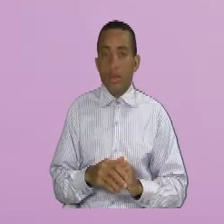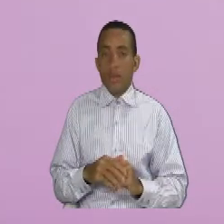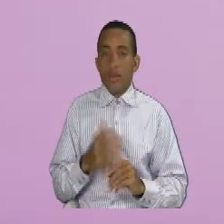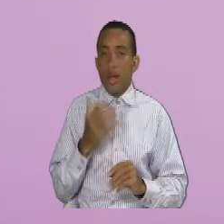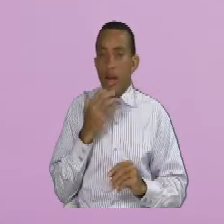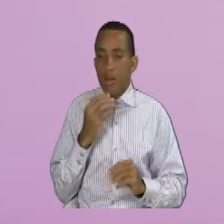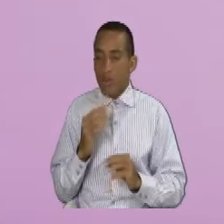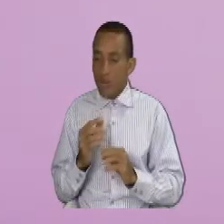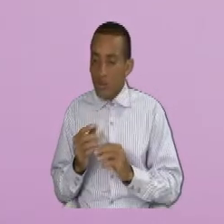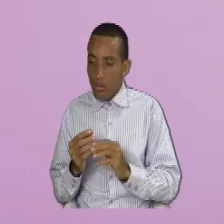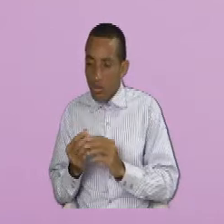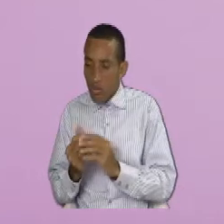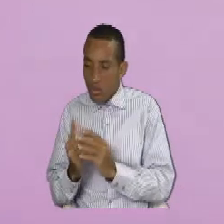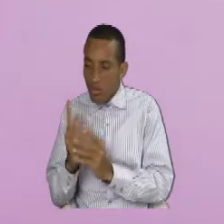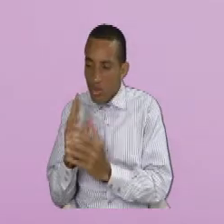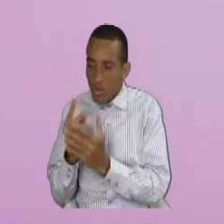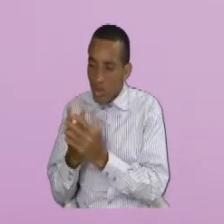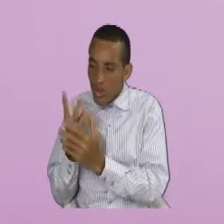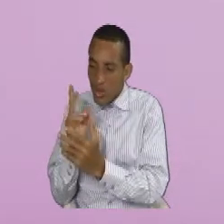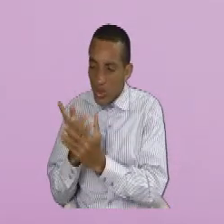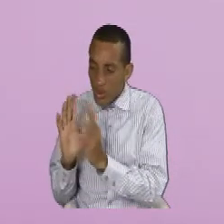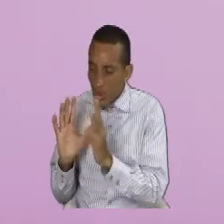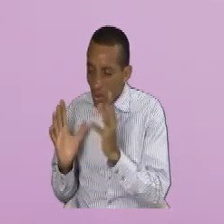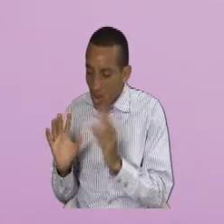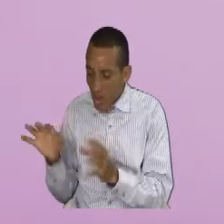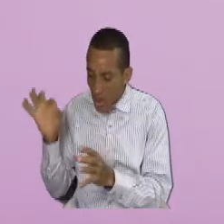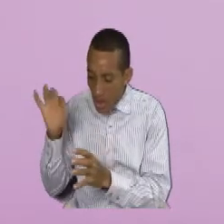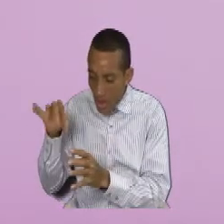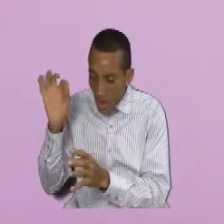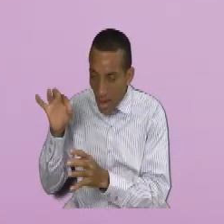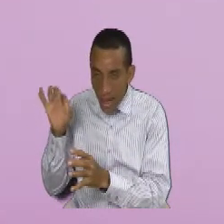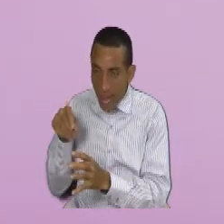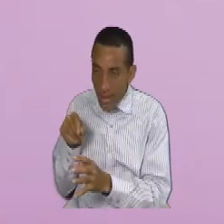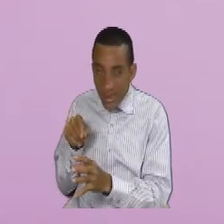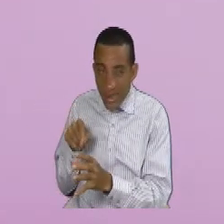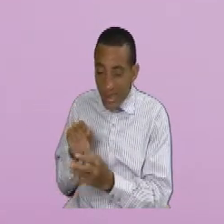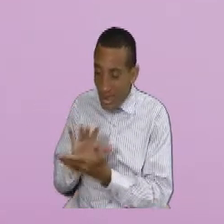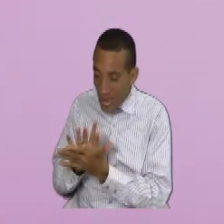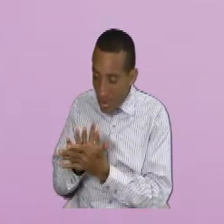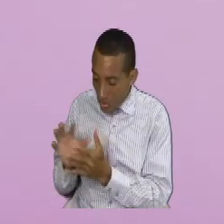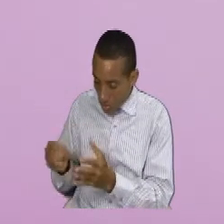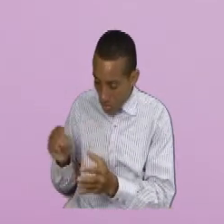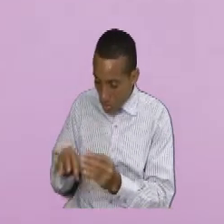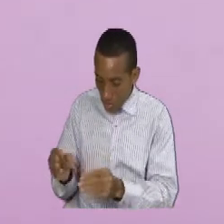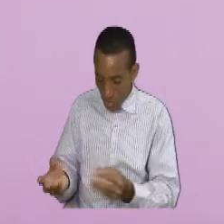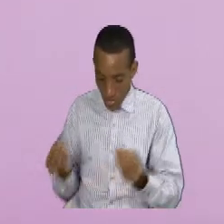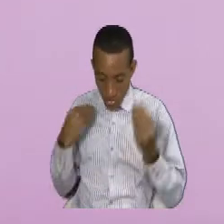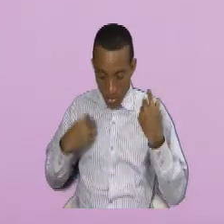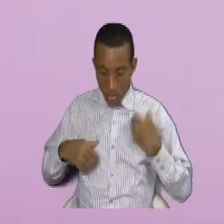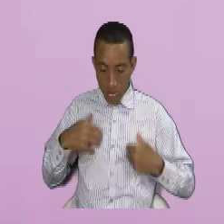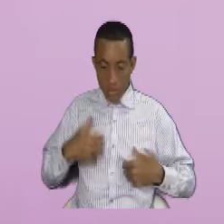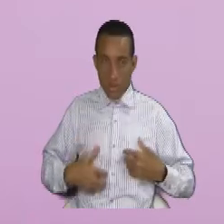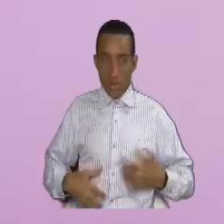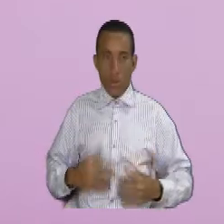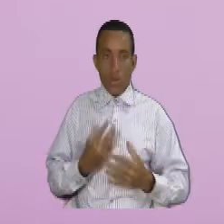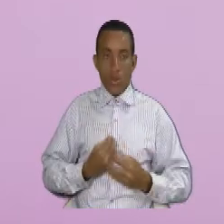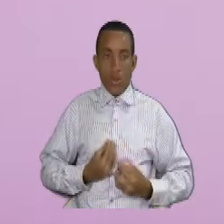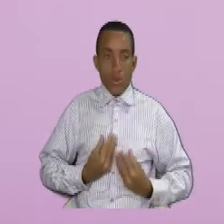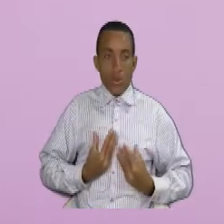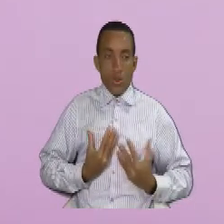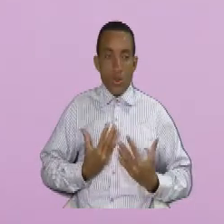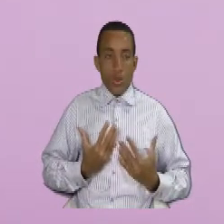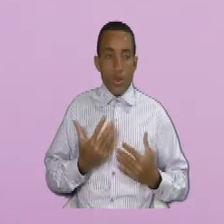hierbas aromáticas que nos permite que después de una exfoliación profunda podamos hidratar la piel y quedar absolutamente suave.